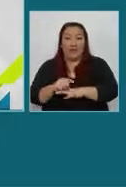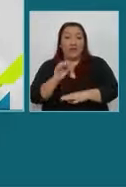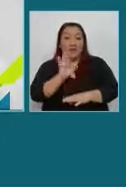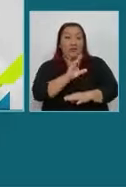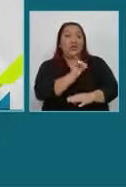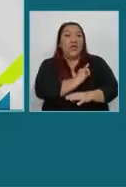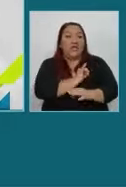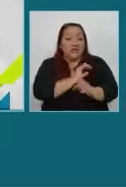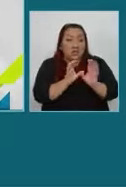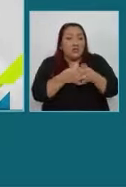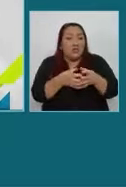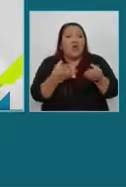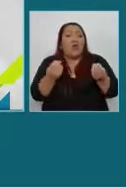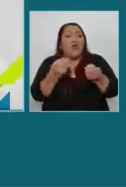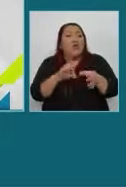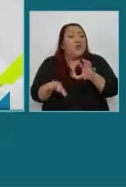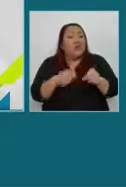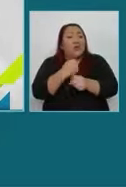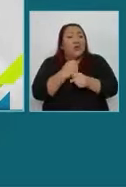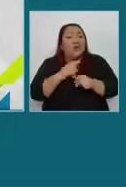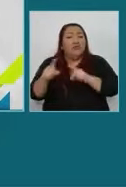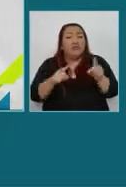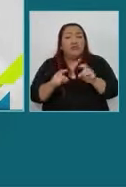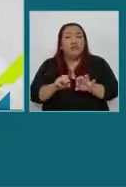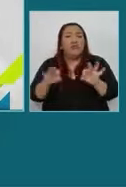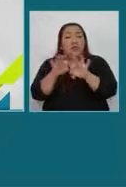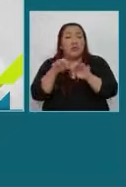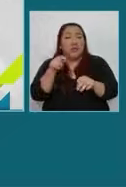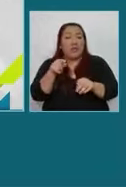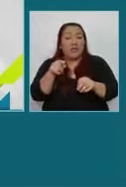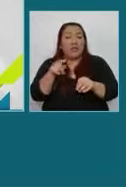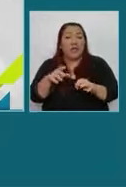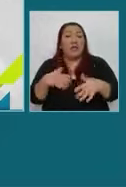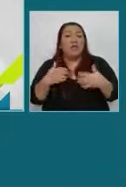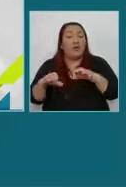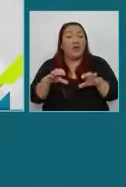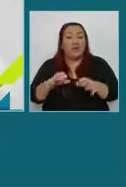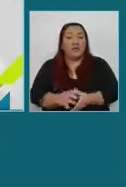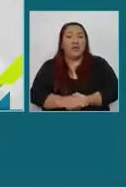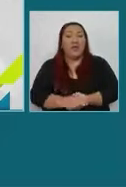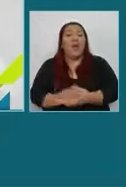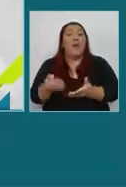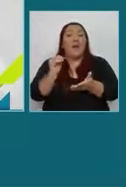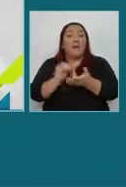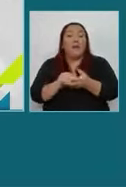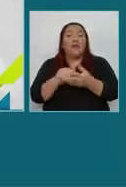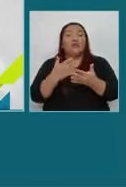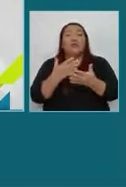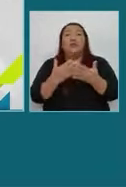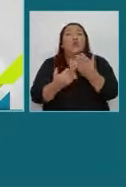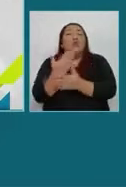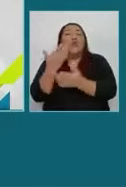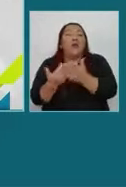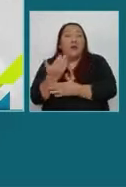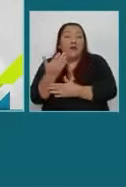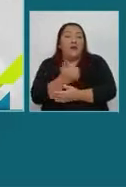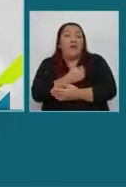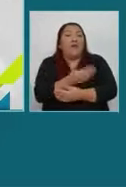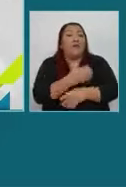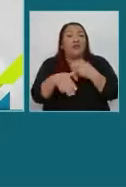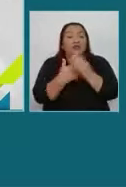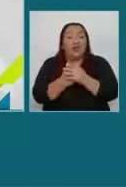institucionalidad y de capacidades en actores claves que permitan generar más innovación y un entorno favorable